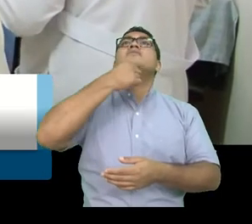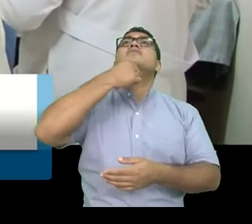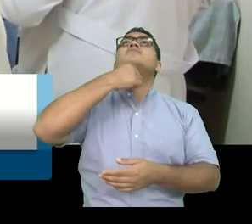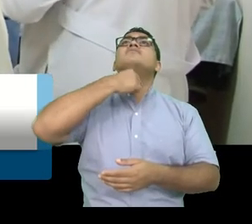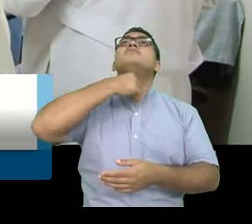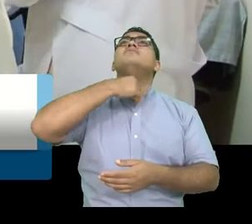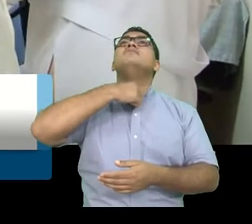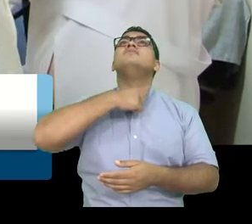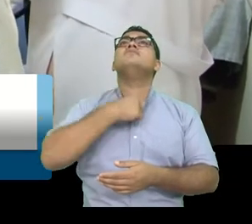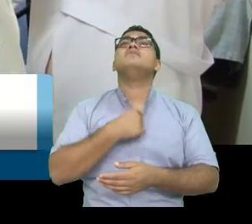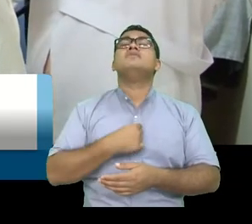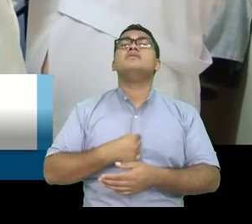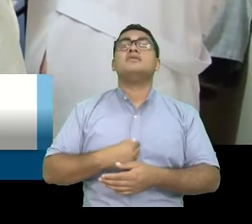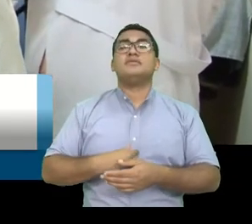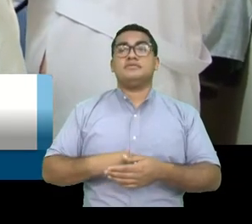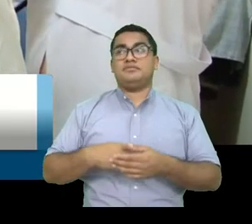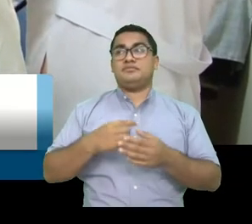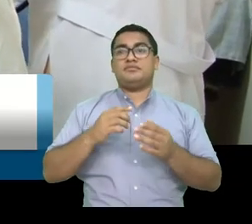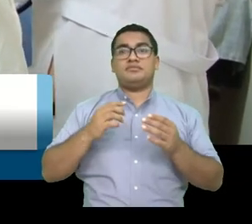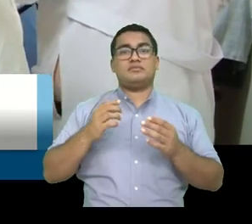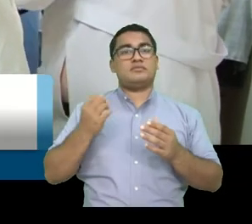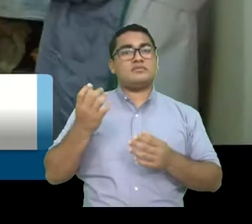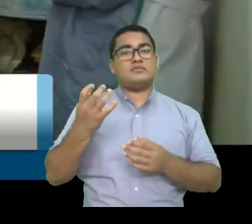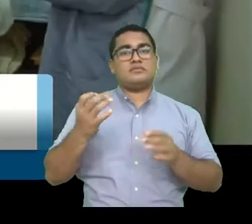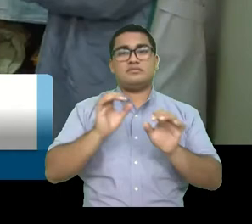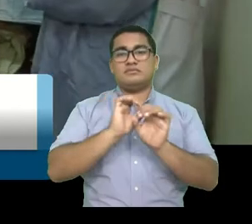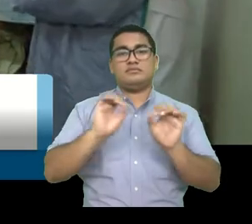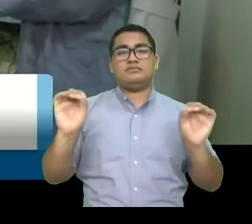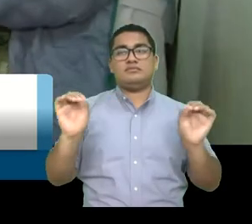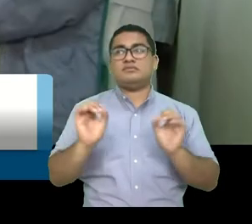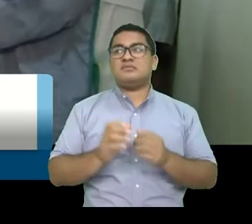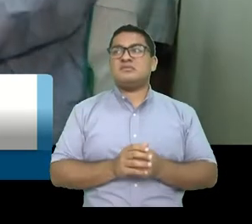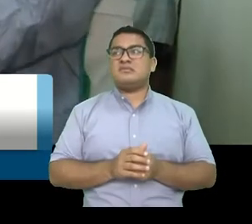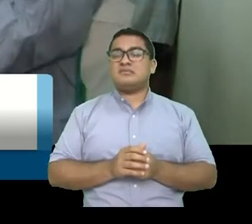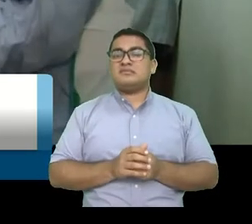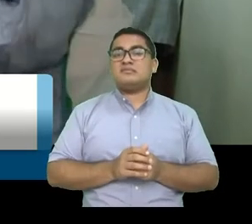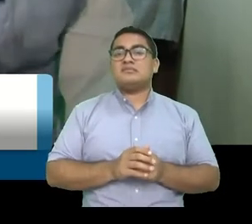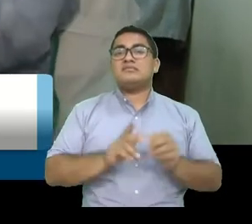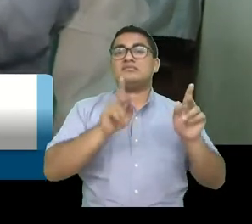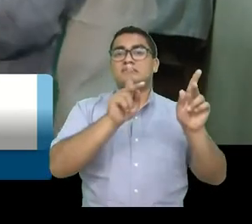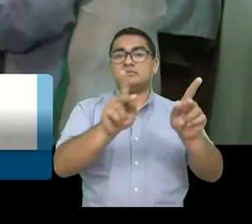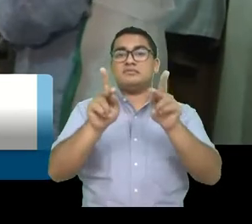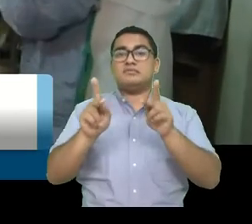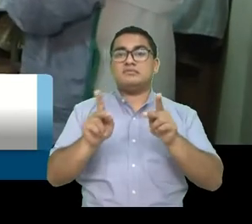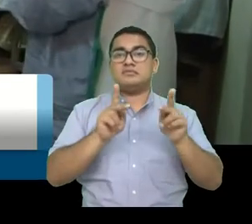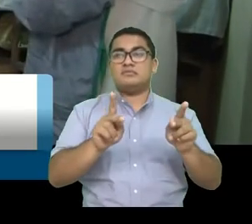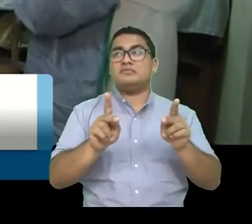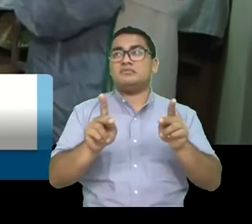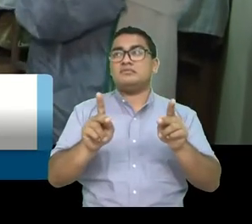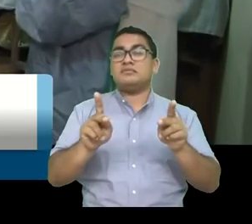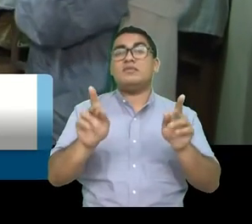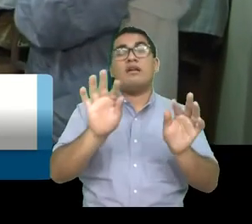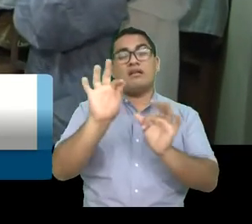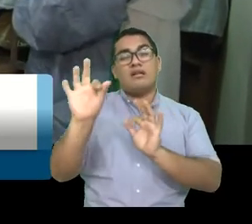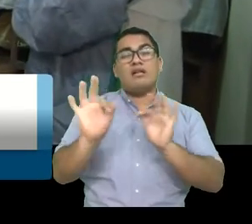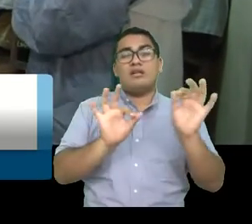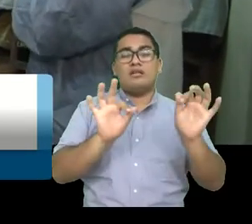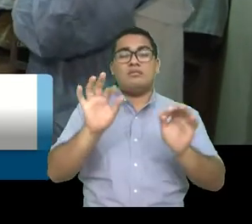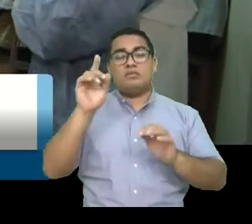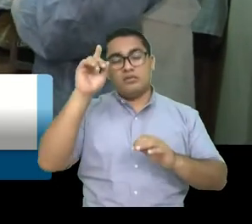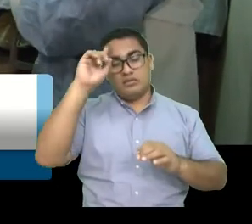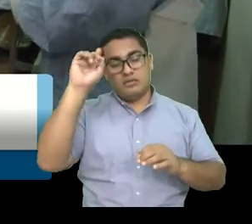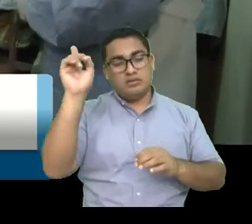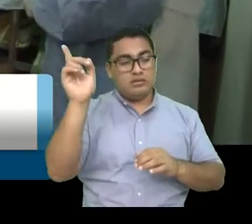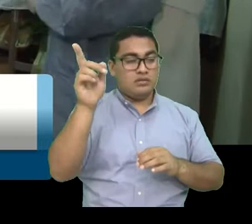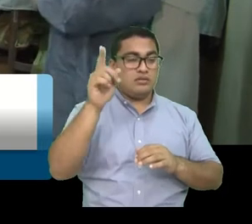no la sensación. La sensación de molestia. Algunos pacientes realmente el efecto nauseoso es muy alto, por sí. Lo tanto a